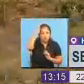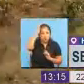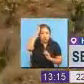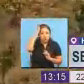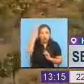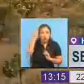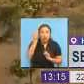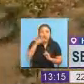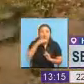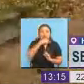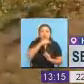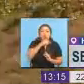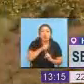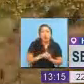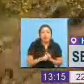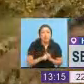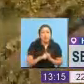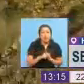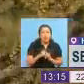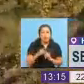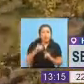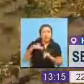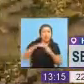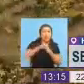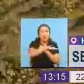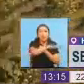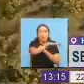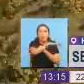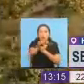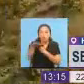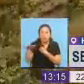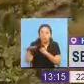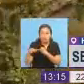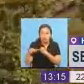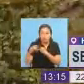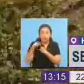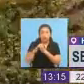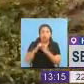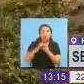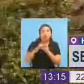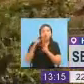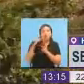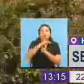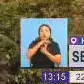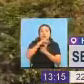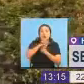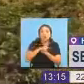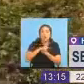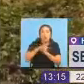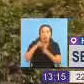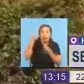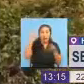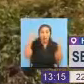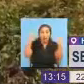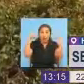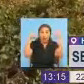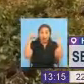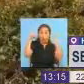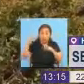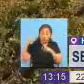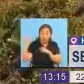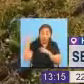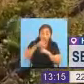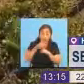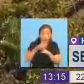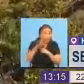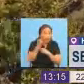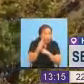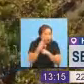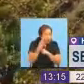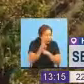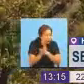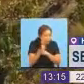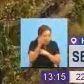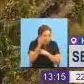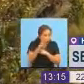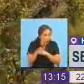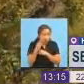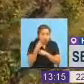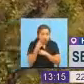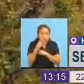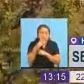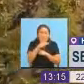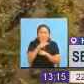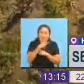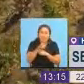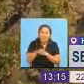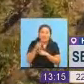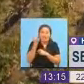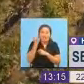Somos un vino en un paisaje, somos un vino para el turista, pero también somos un vino para el conocedor de vino, que